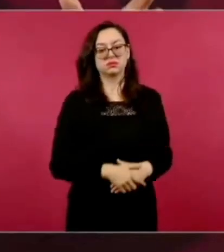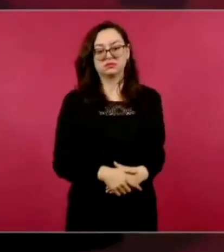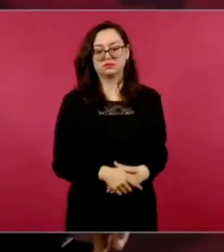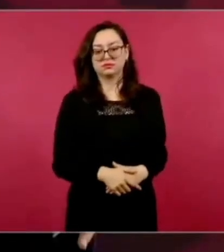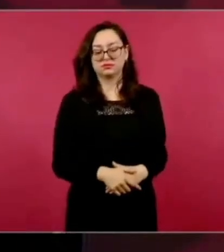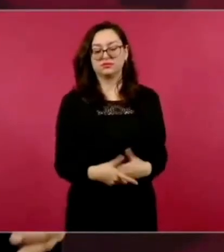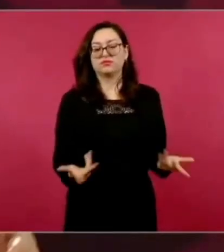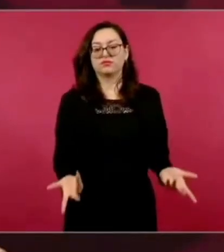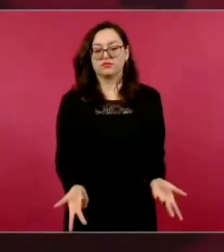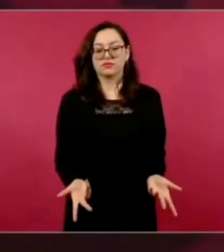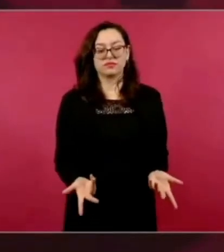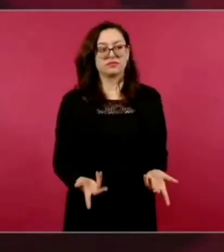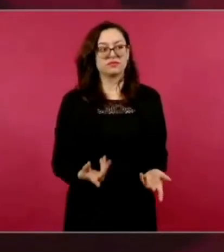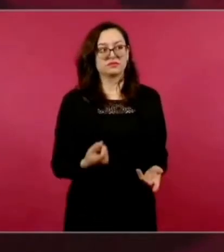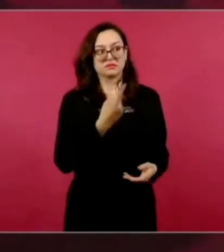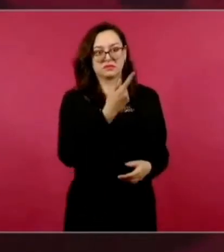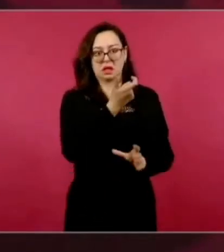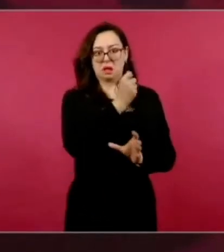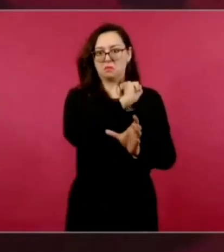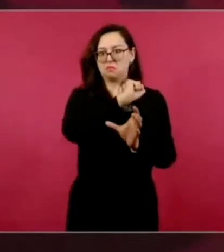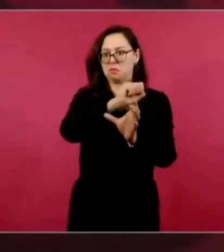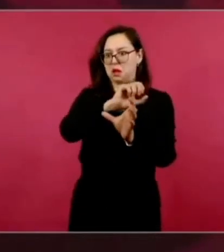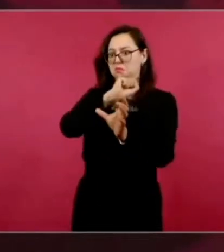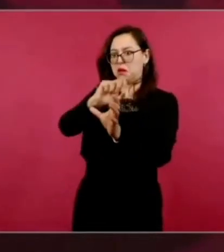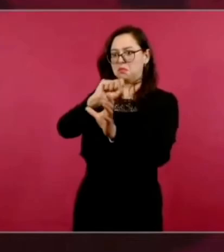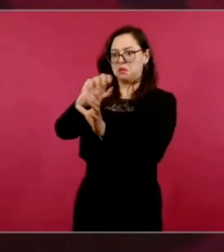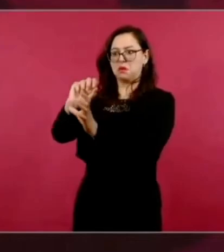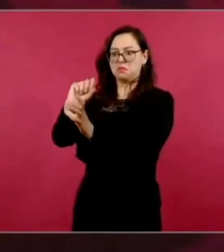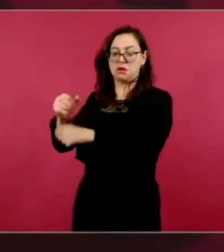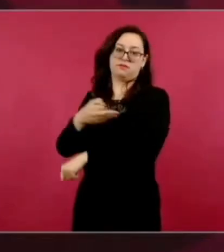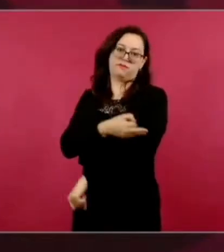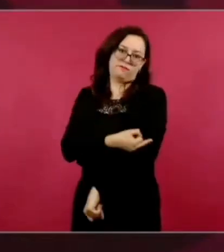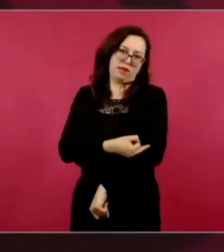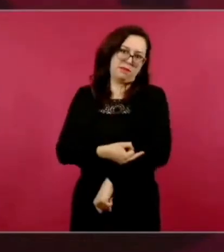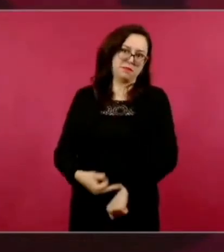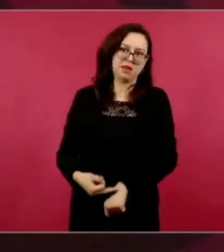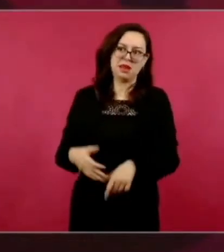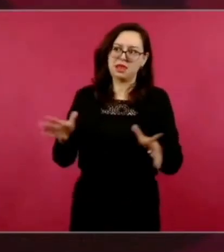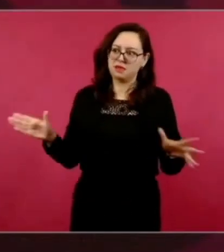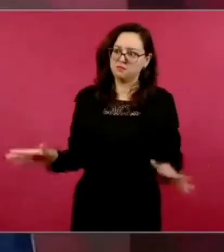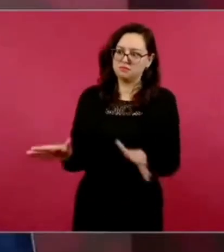a sus familiares en México.